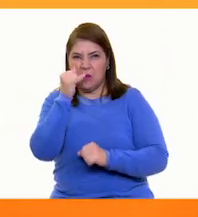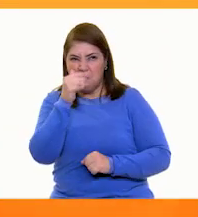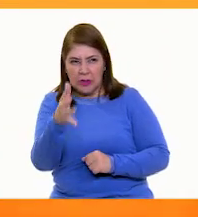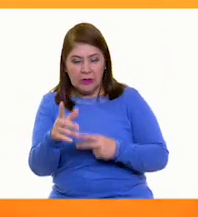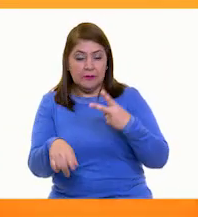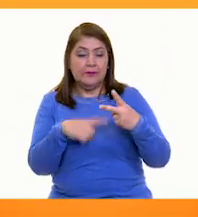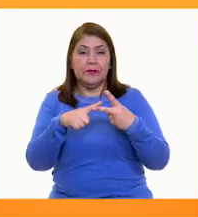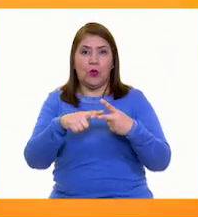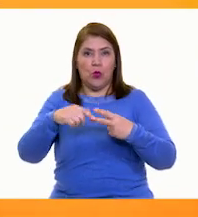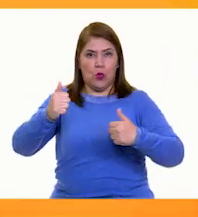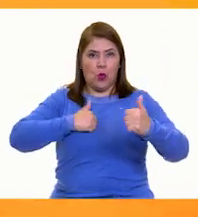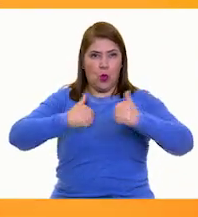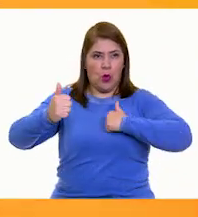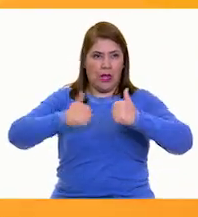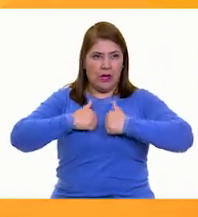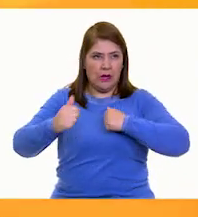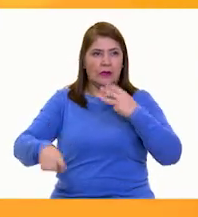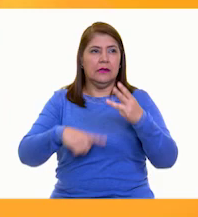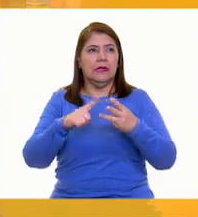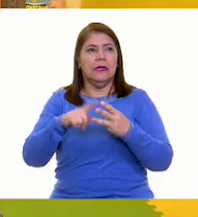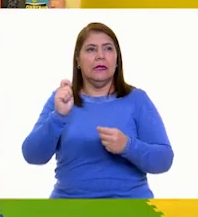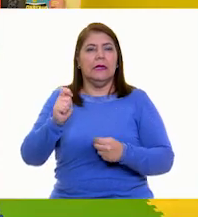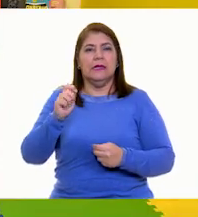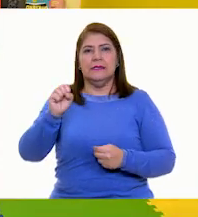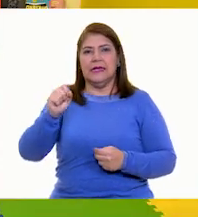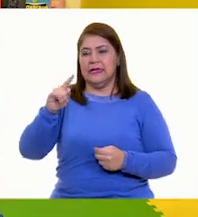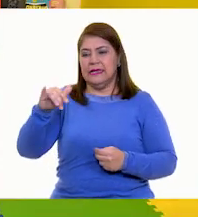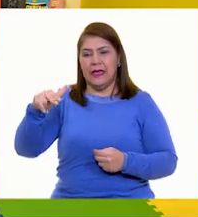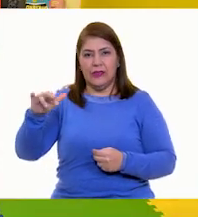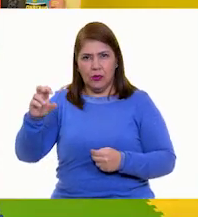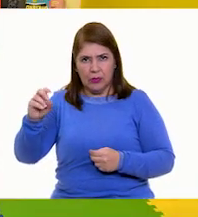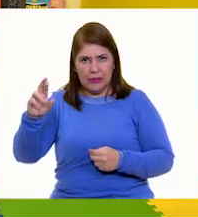Un gorila, La saltinadora gigante.